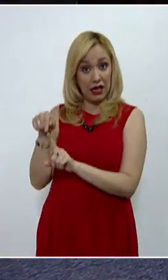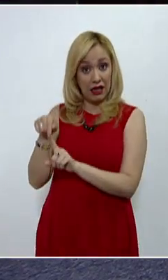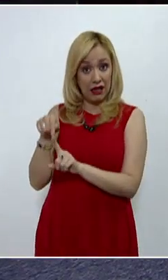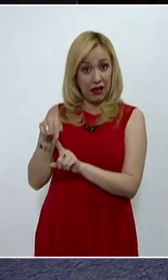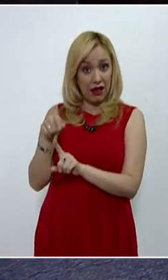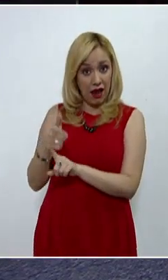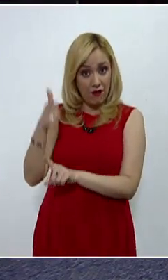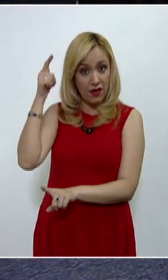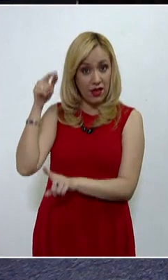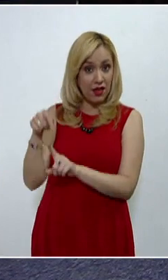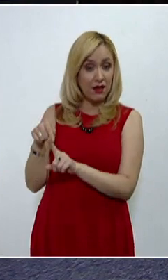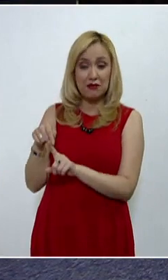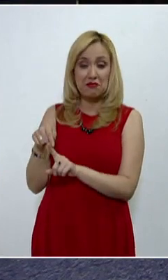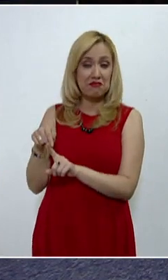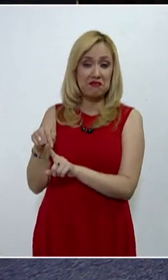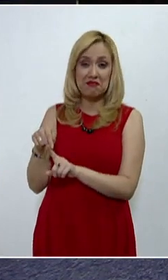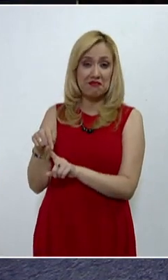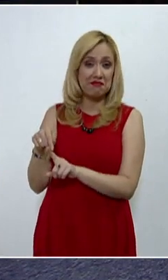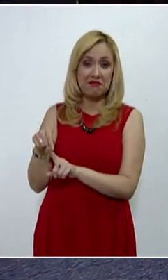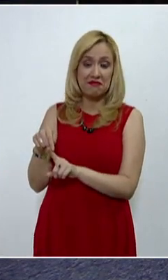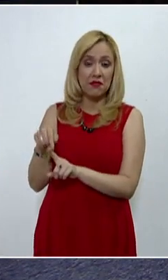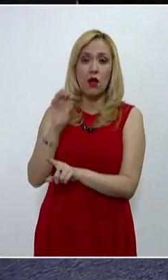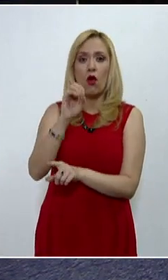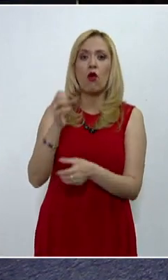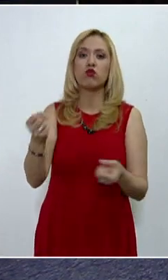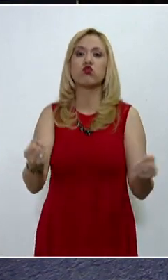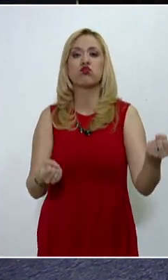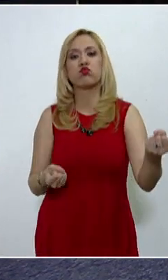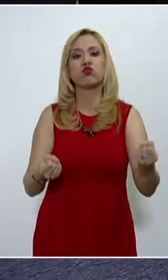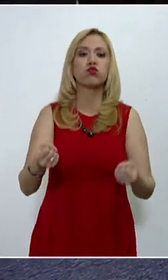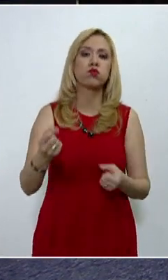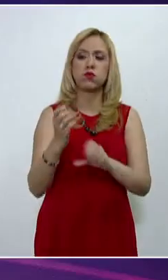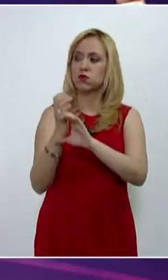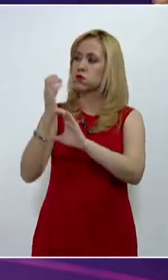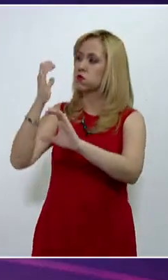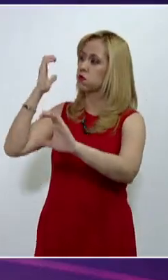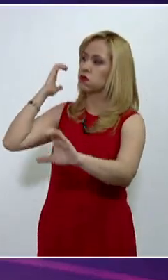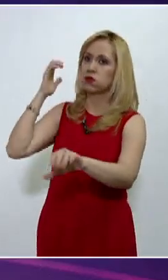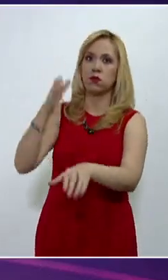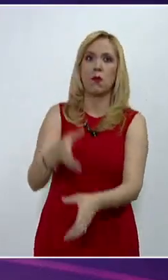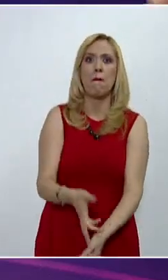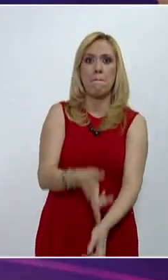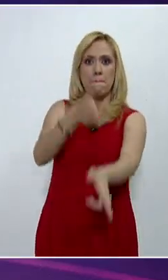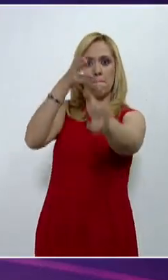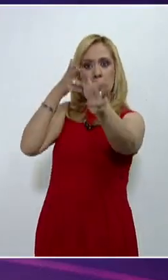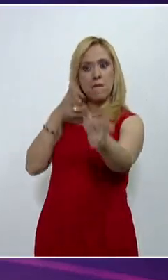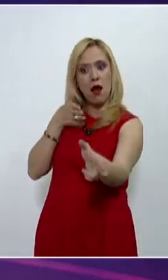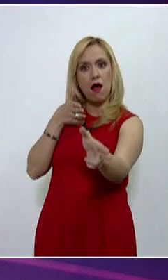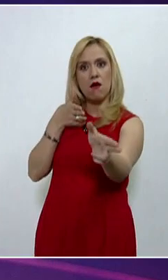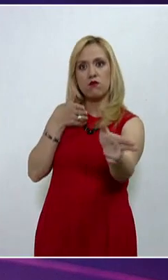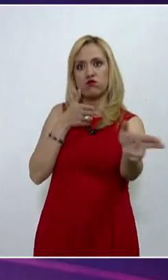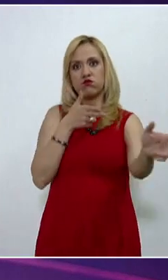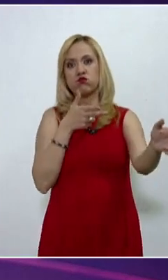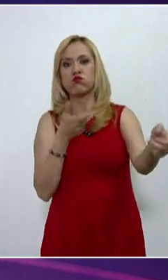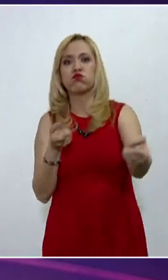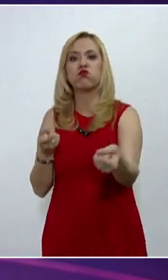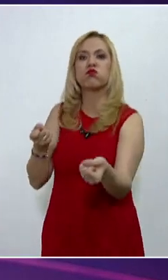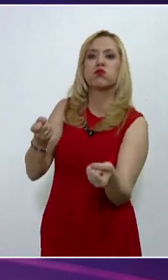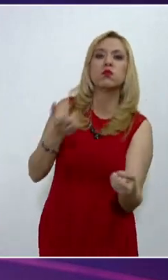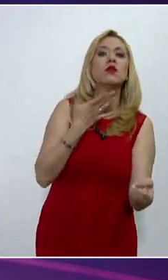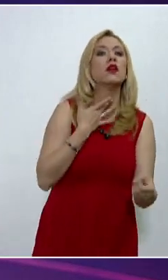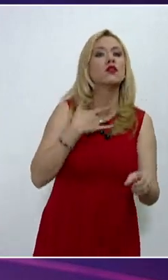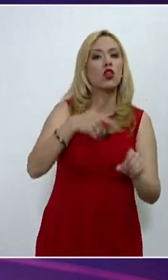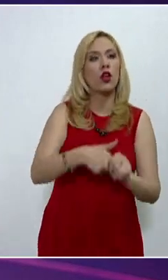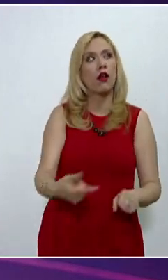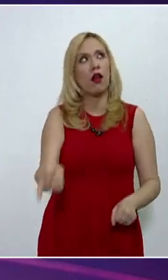delitos. También hay casos en los que detienen, por ejemplo, al conductor de una pipa con doble remolque que traía muchísimos litros de